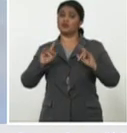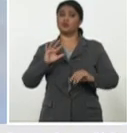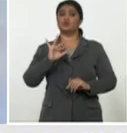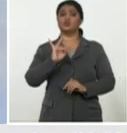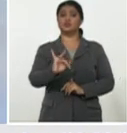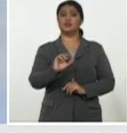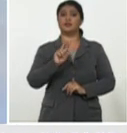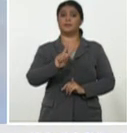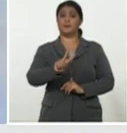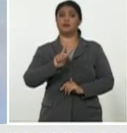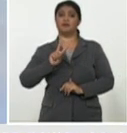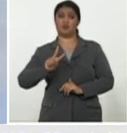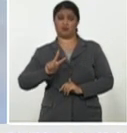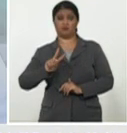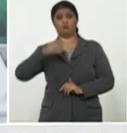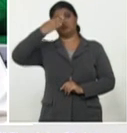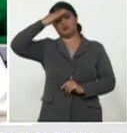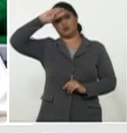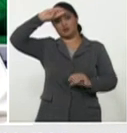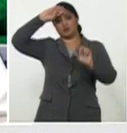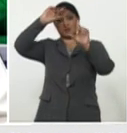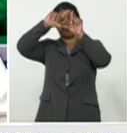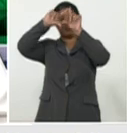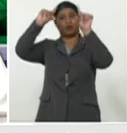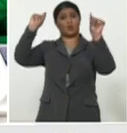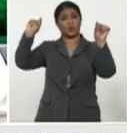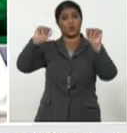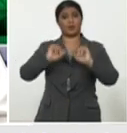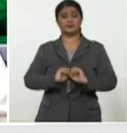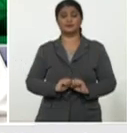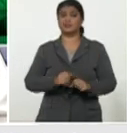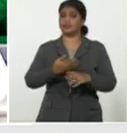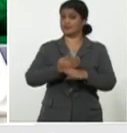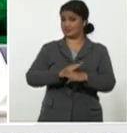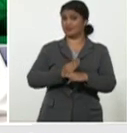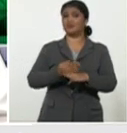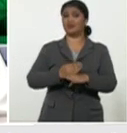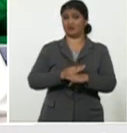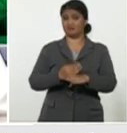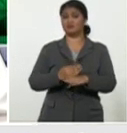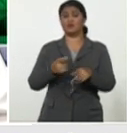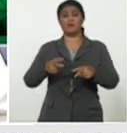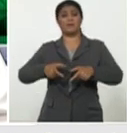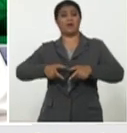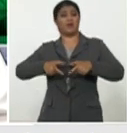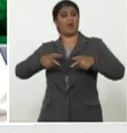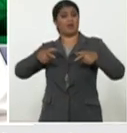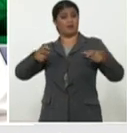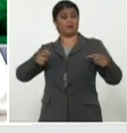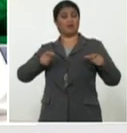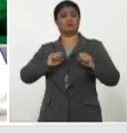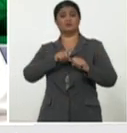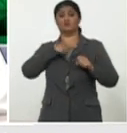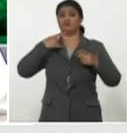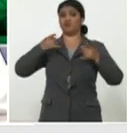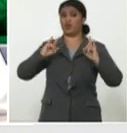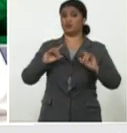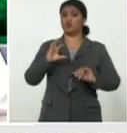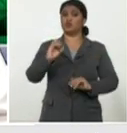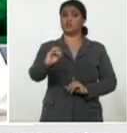722 fallecidos. Eso hace que la letalidad se incremente de 0,62